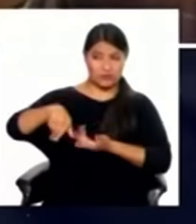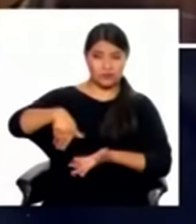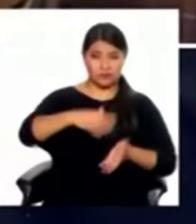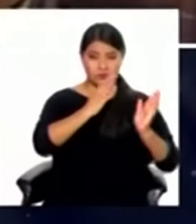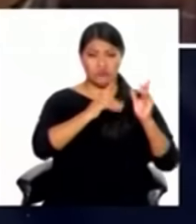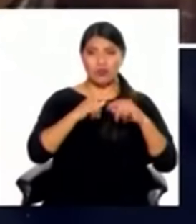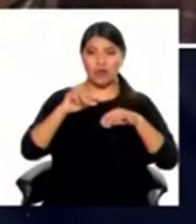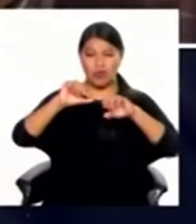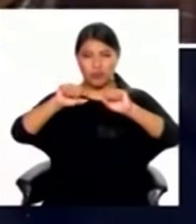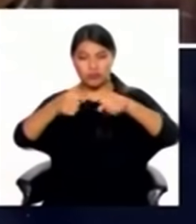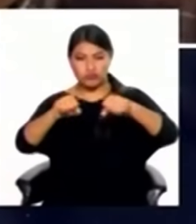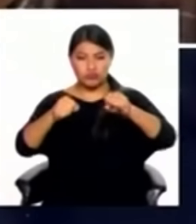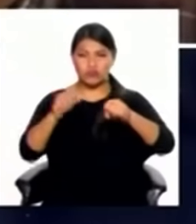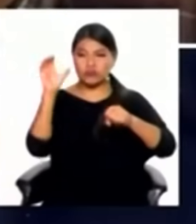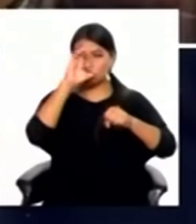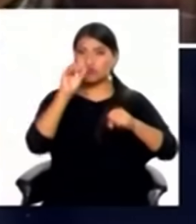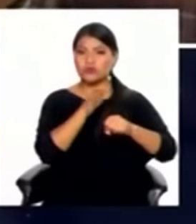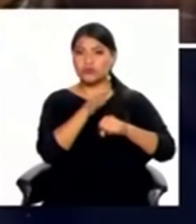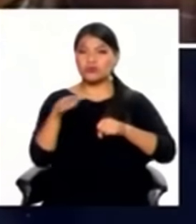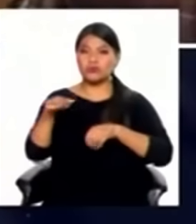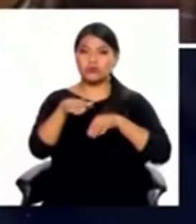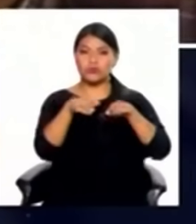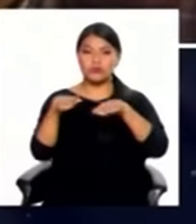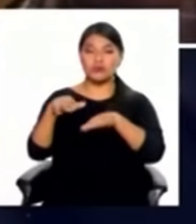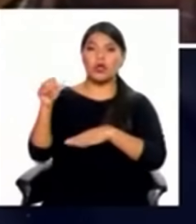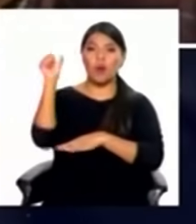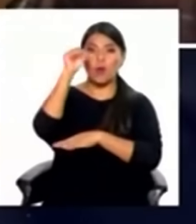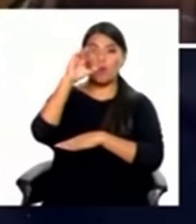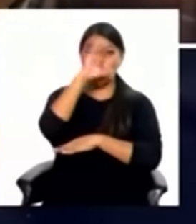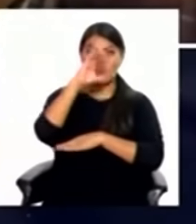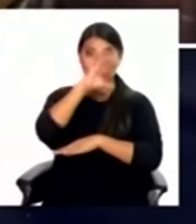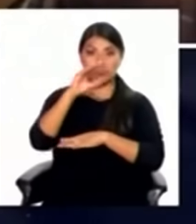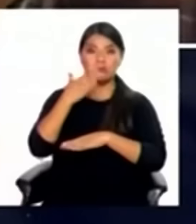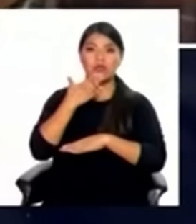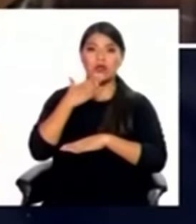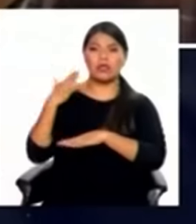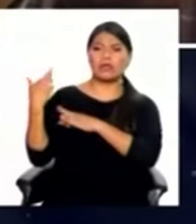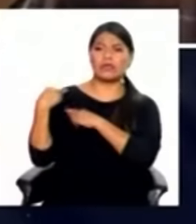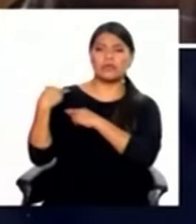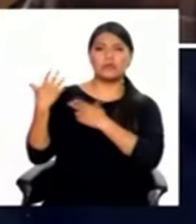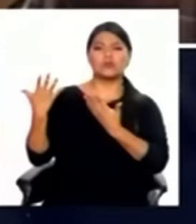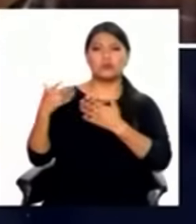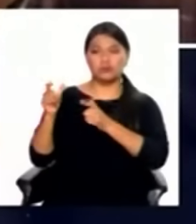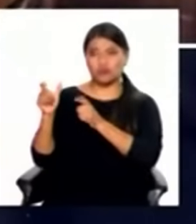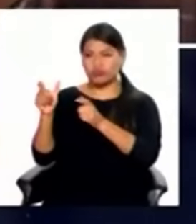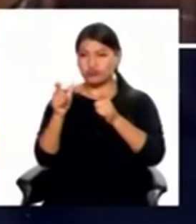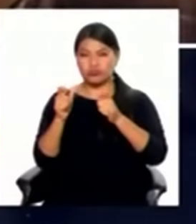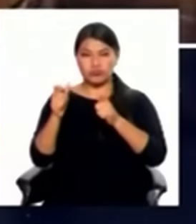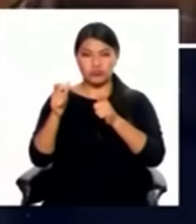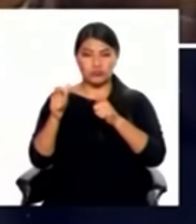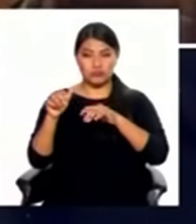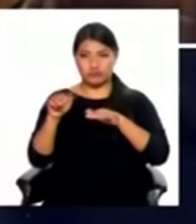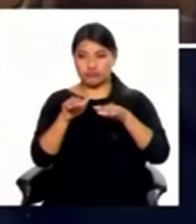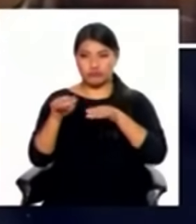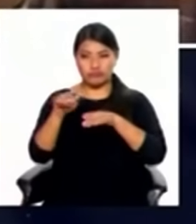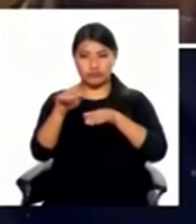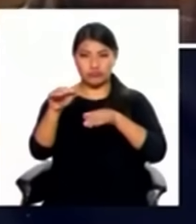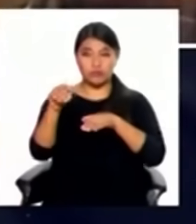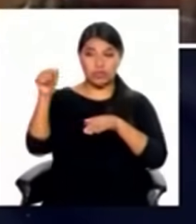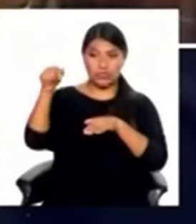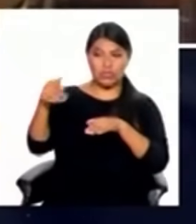es que se monta un operativo de inmediato con las móviles de serenazgo para dar con estos sujetos y lo